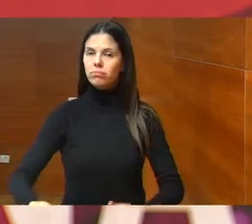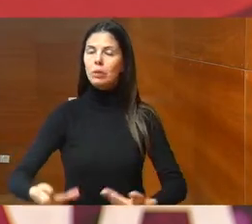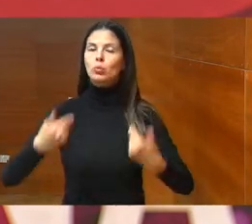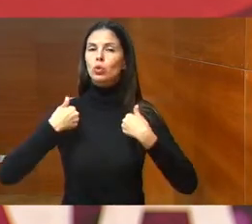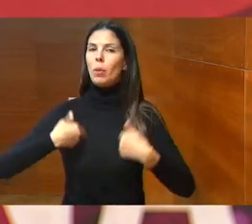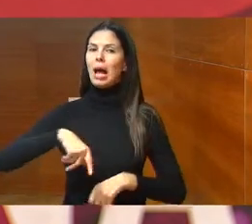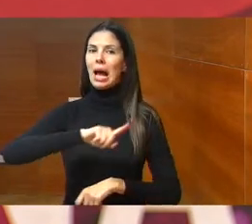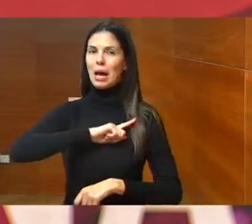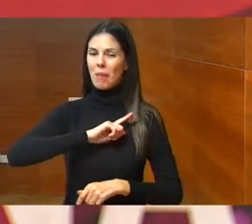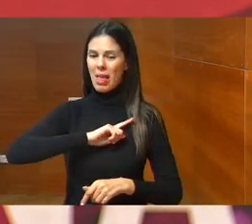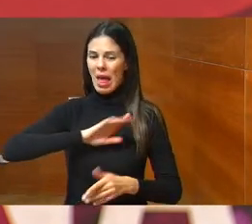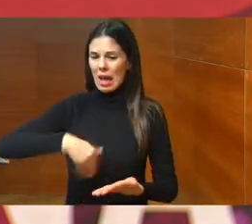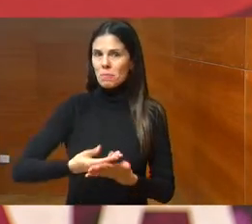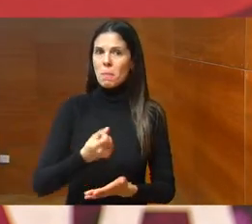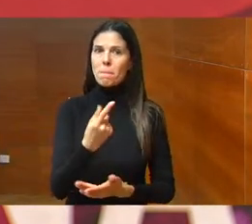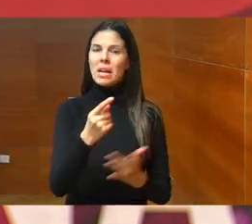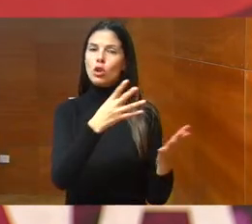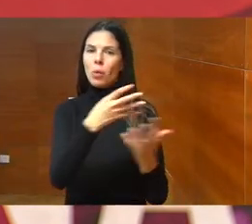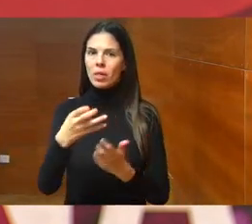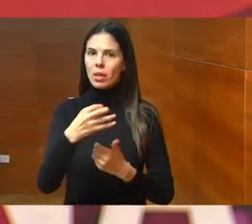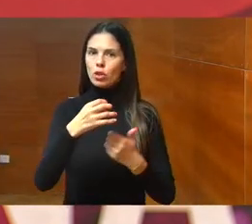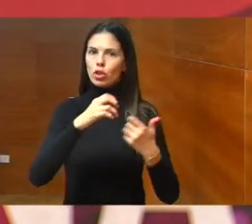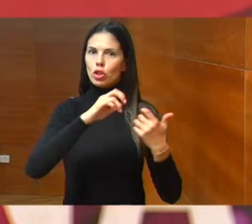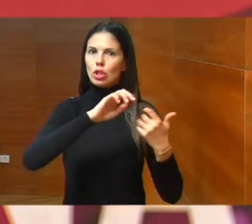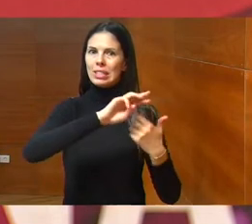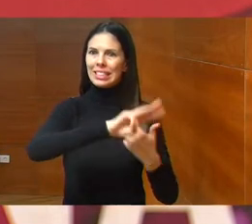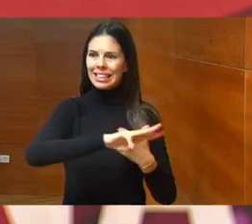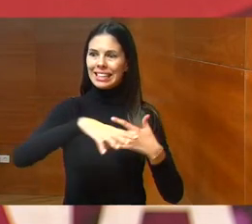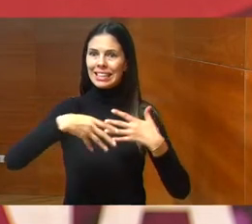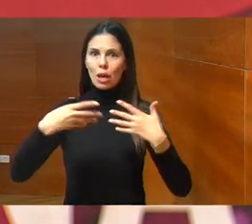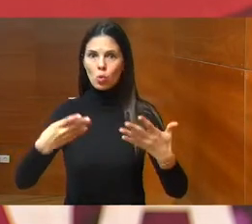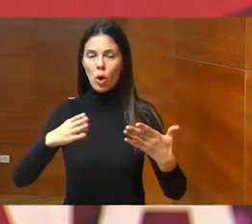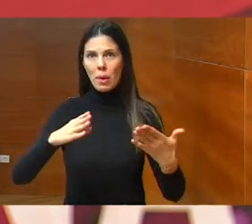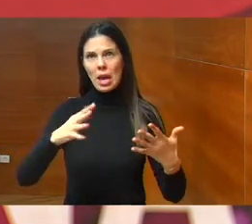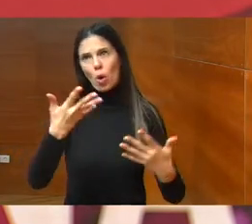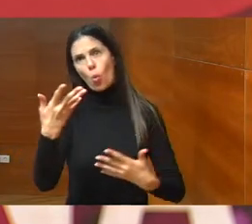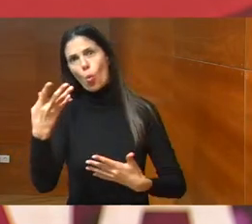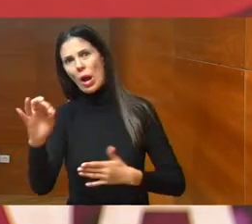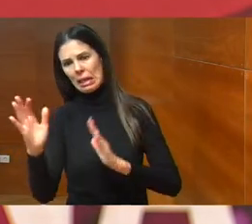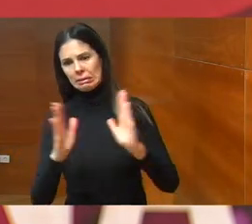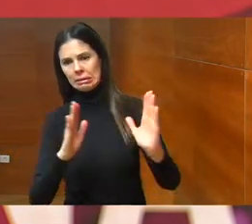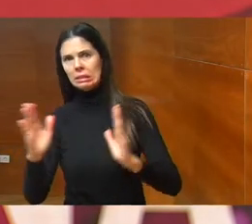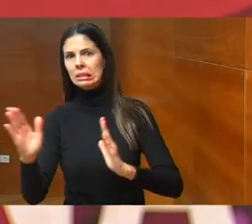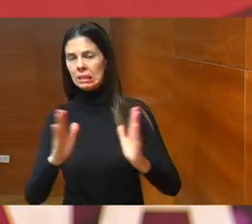hasta 1979 39 o 40